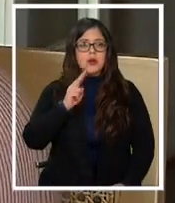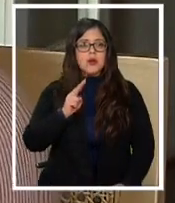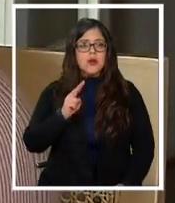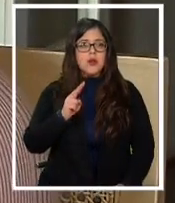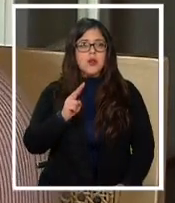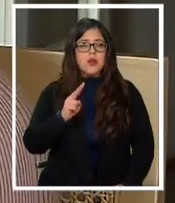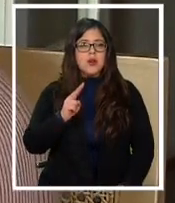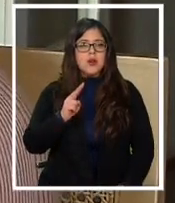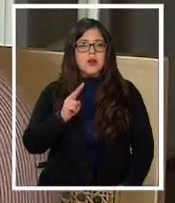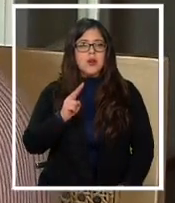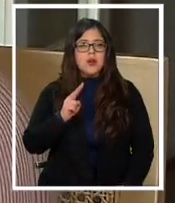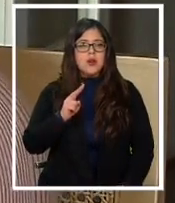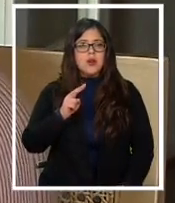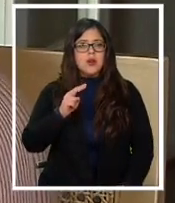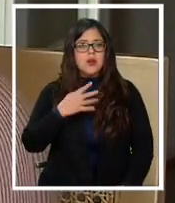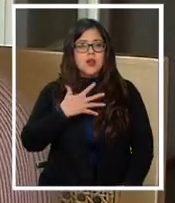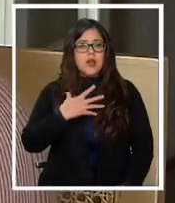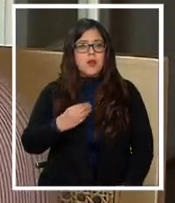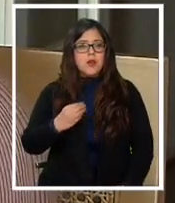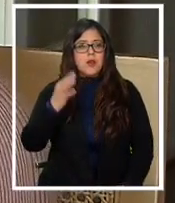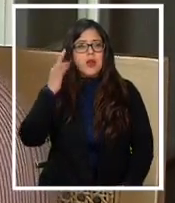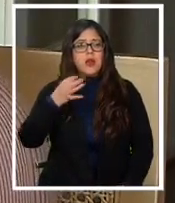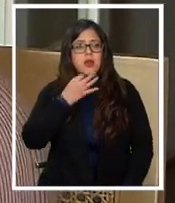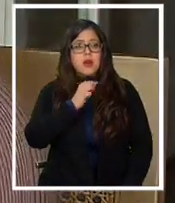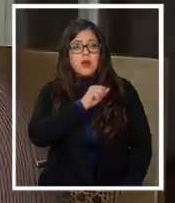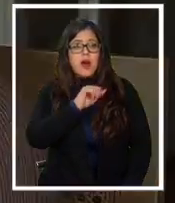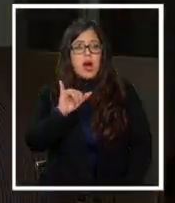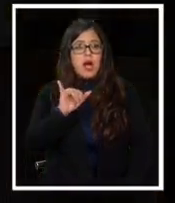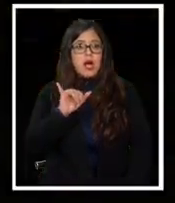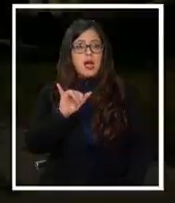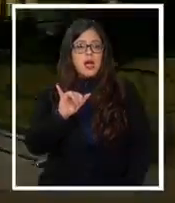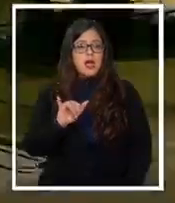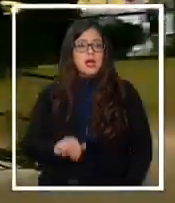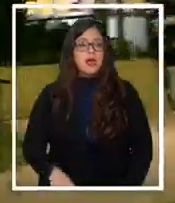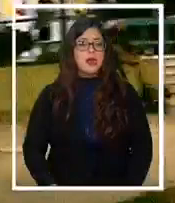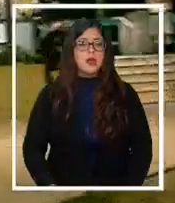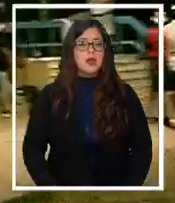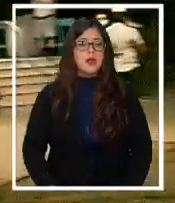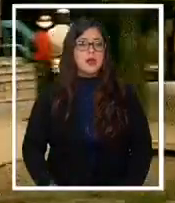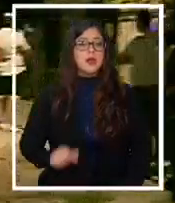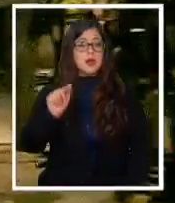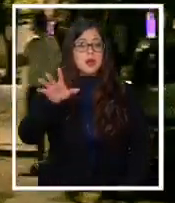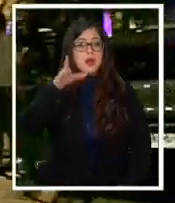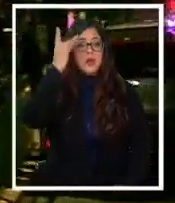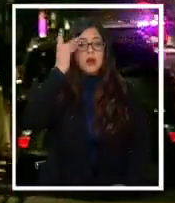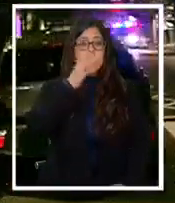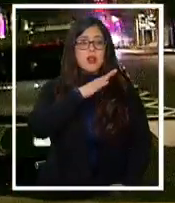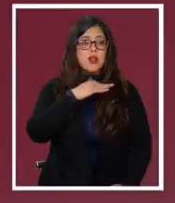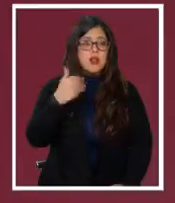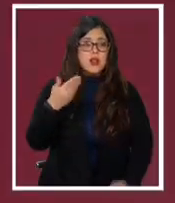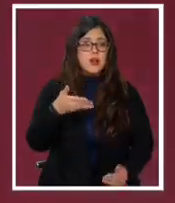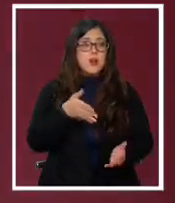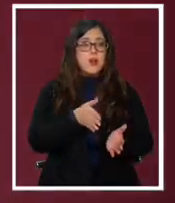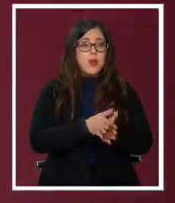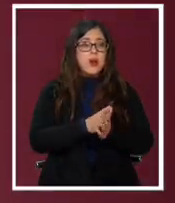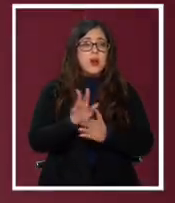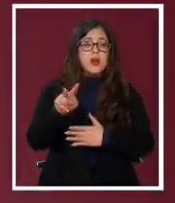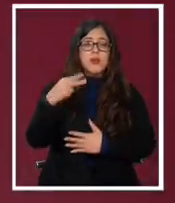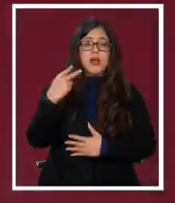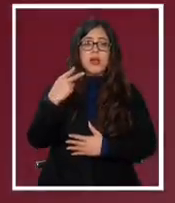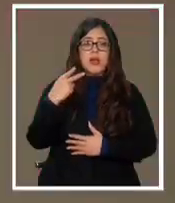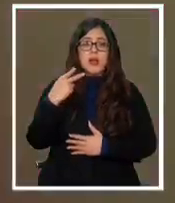ay, no fue lo único que dijo, ay. Y te das cuenta que muere cuando le mira a la